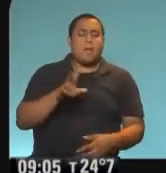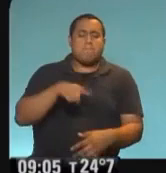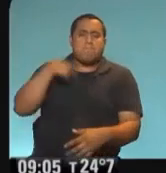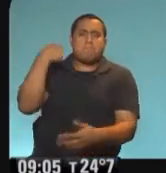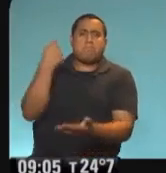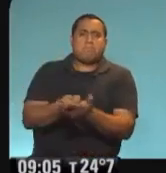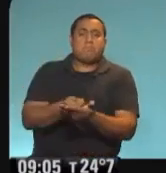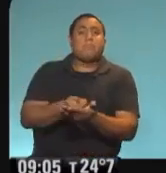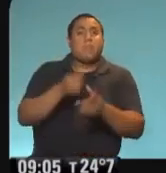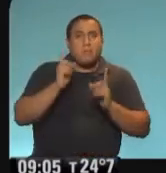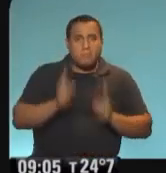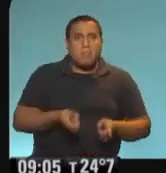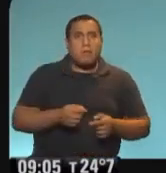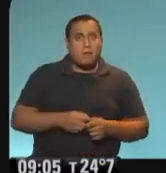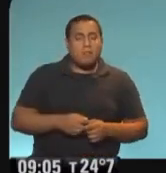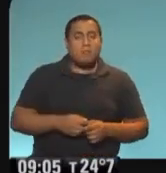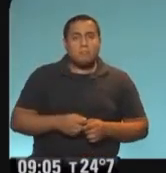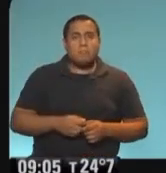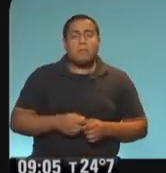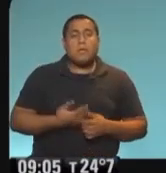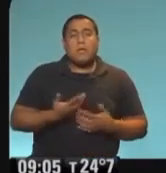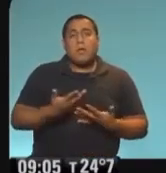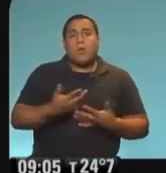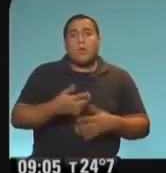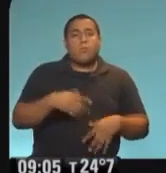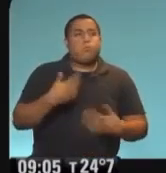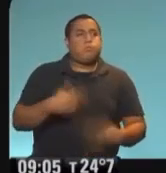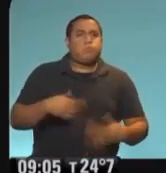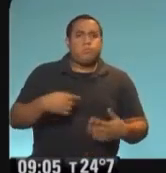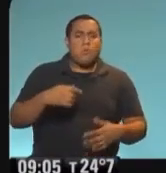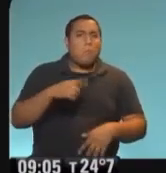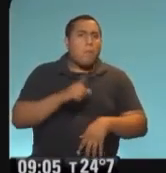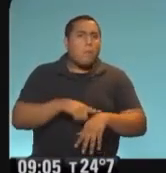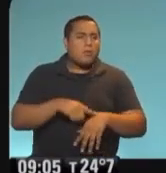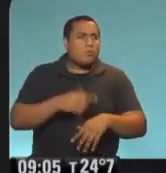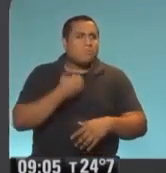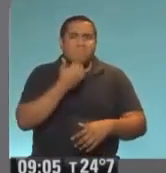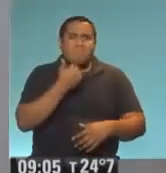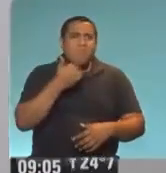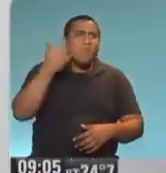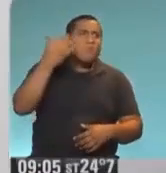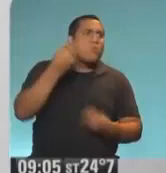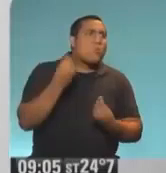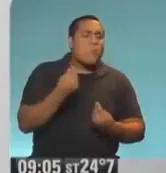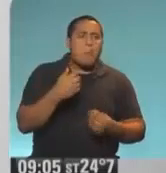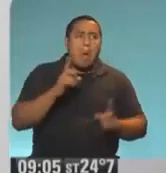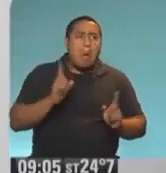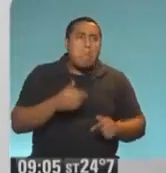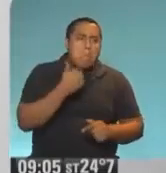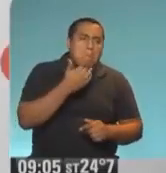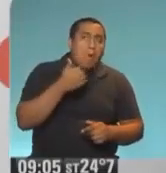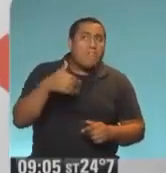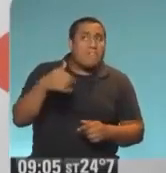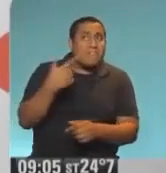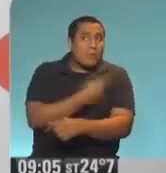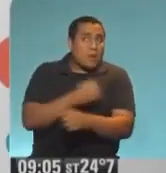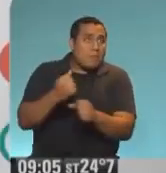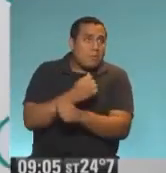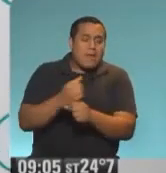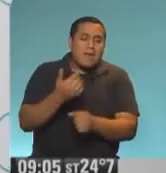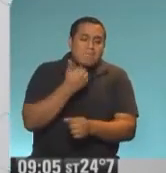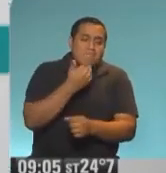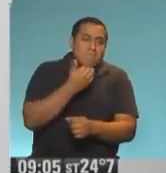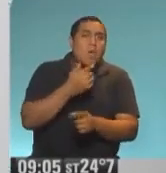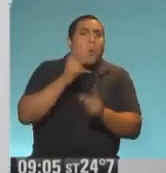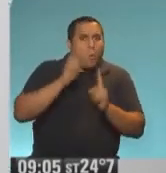vacuna muchas veces en momentos que era incertidumbre y que ni siquiera se sabía si iba a ser aprobada la vacuna, ¿no?